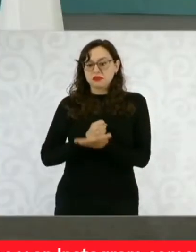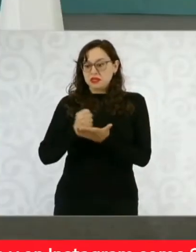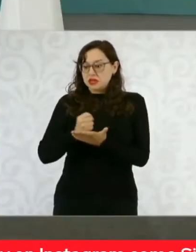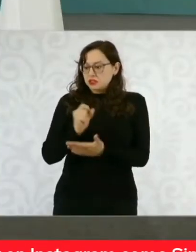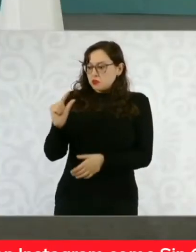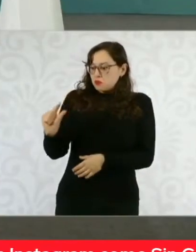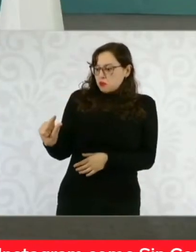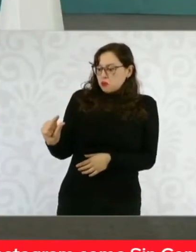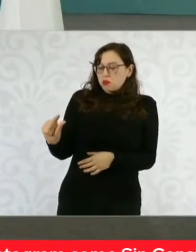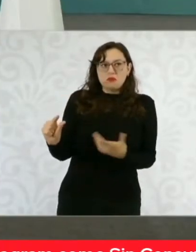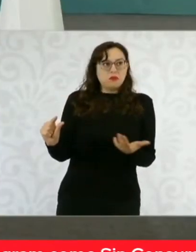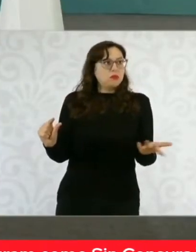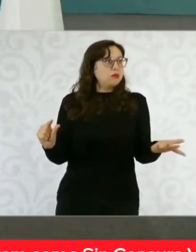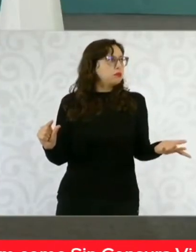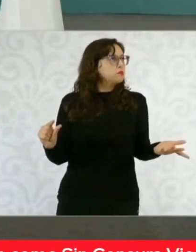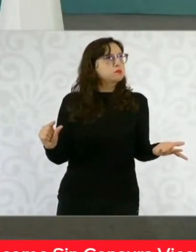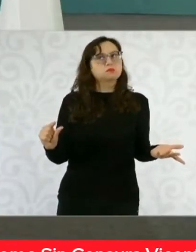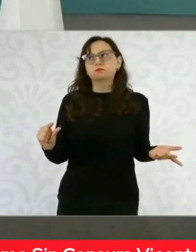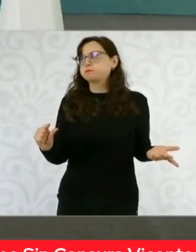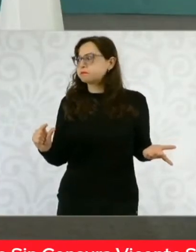sus capacidades económicas.